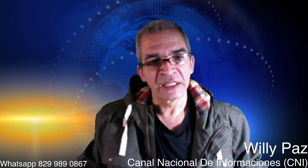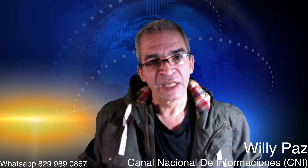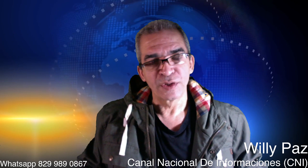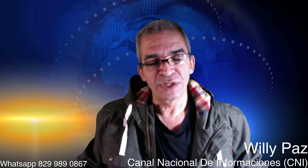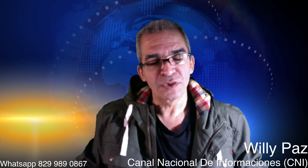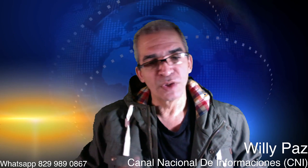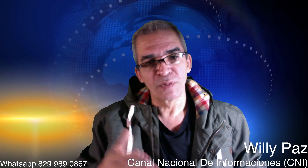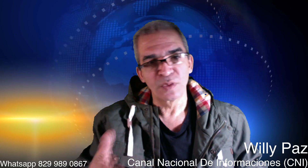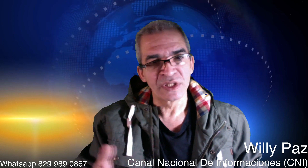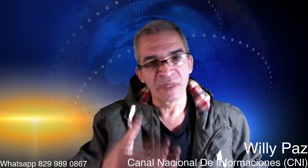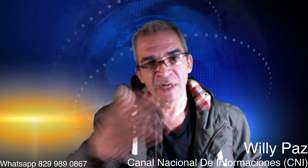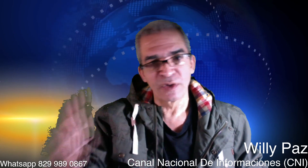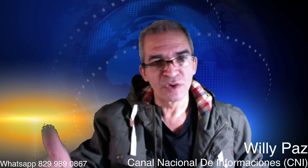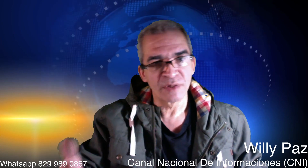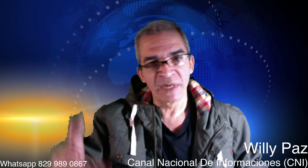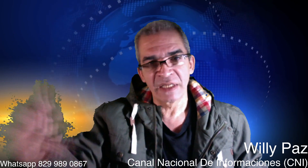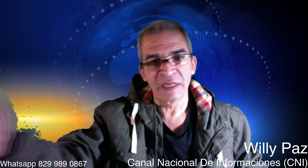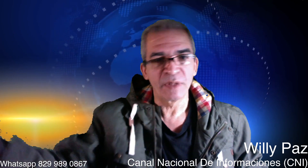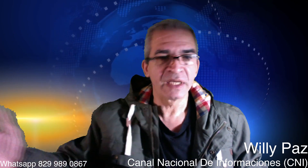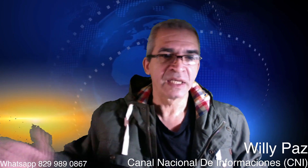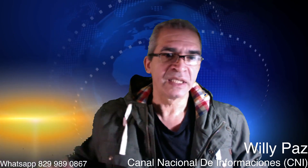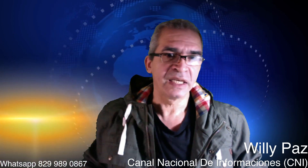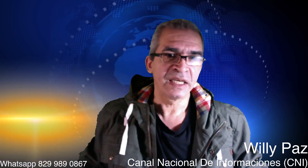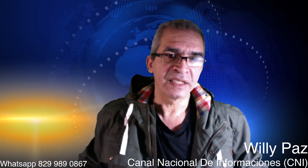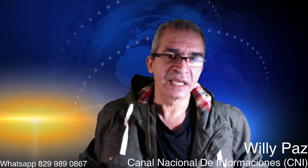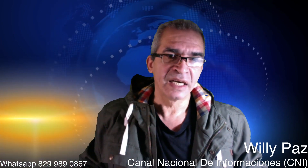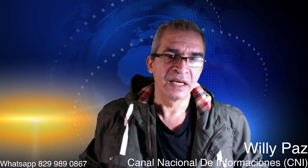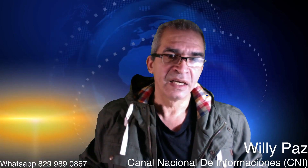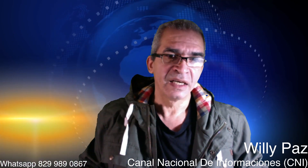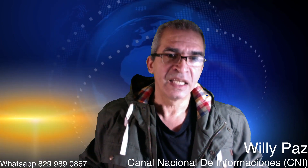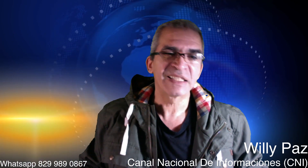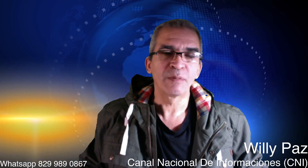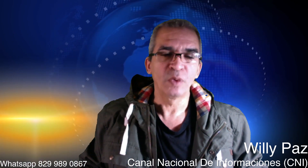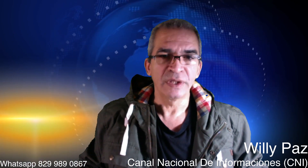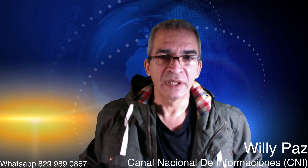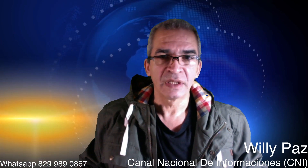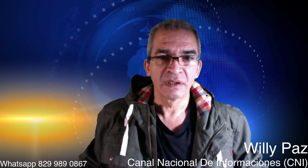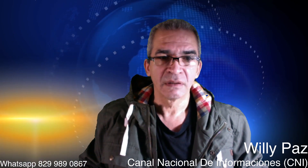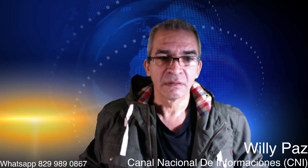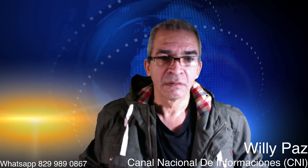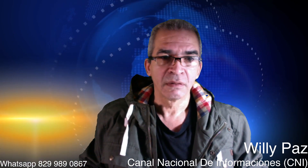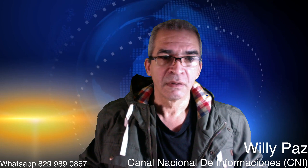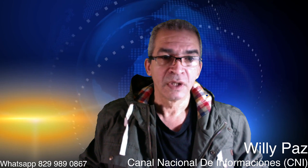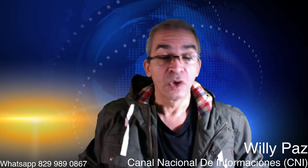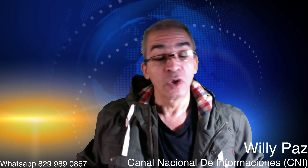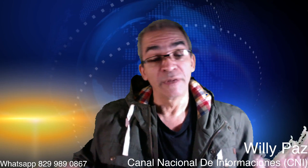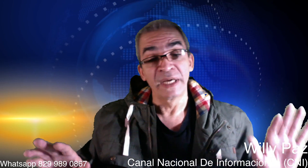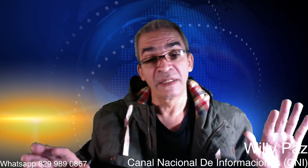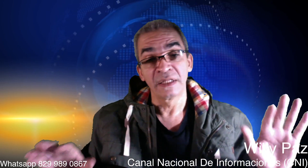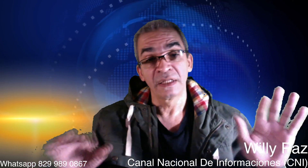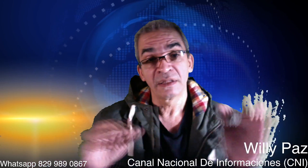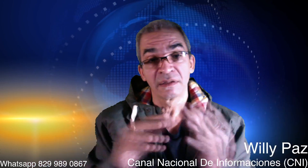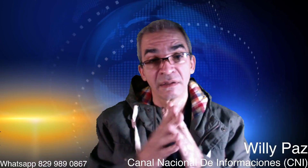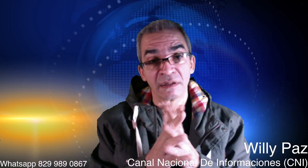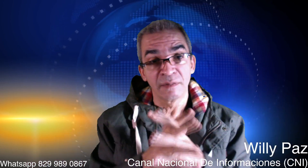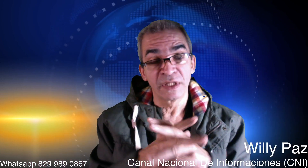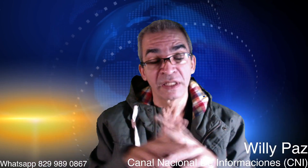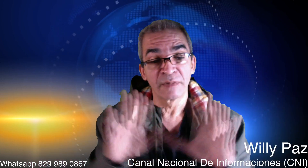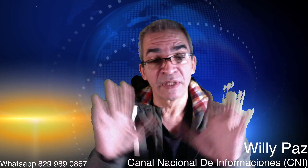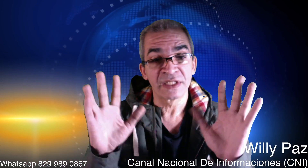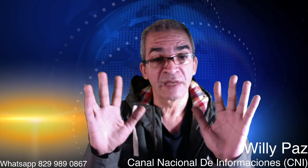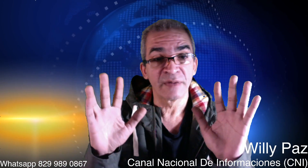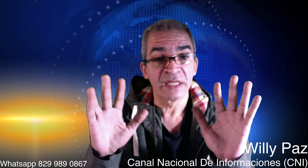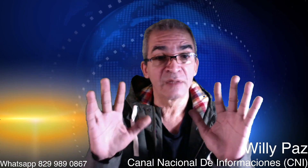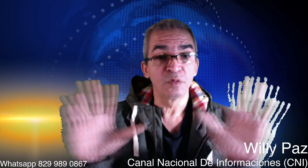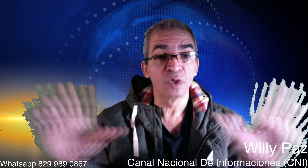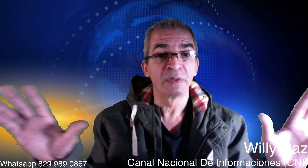mantener el estado de excepción por una semana o 2 semanas y aplicar esa política? No, levántenla.